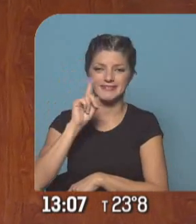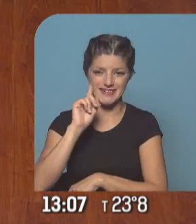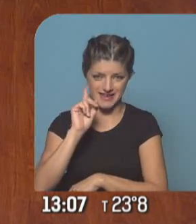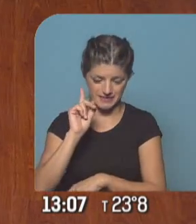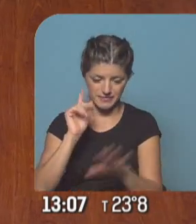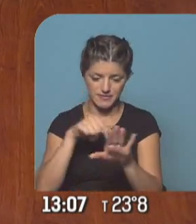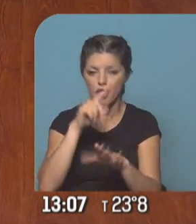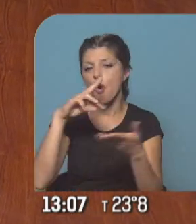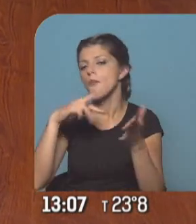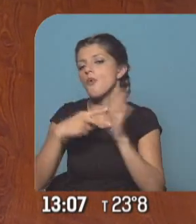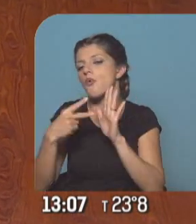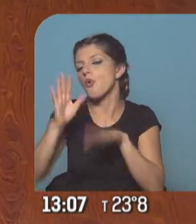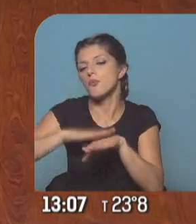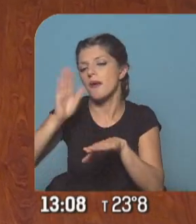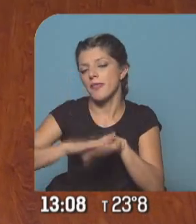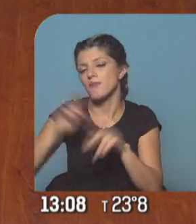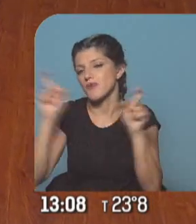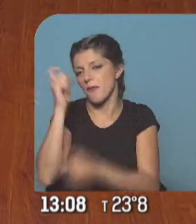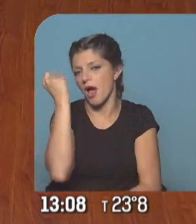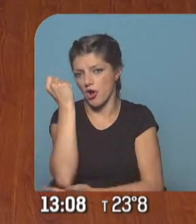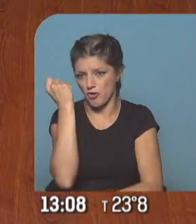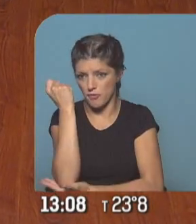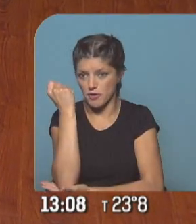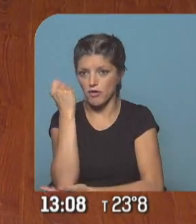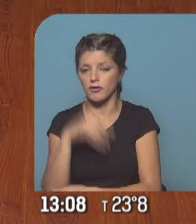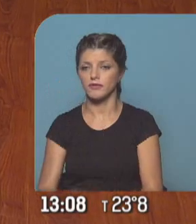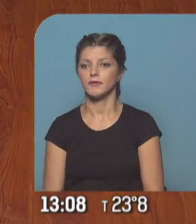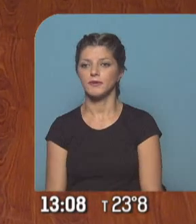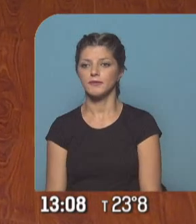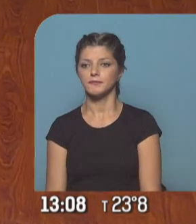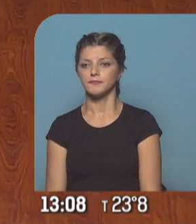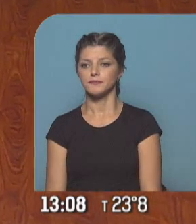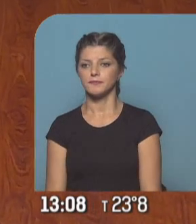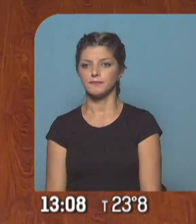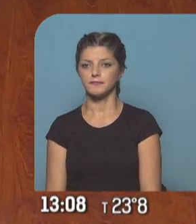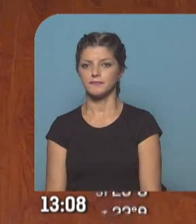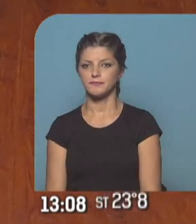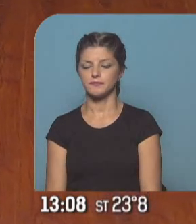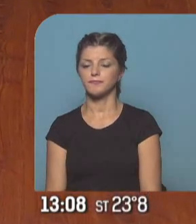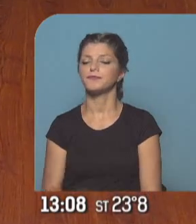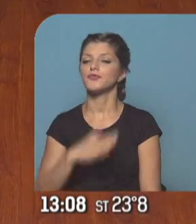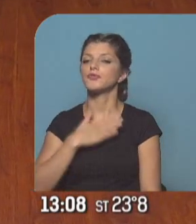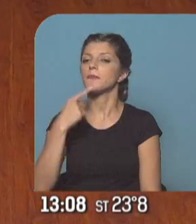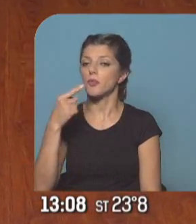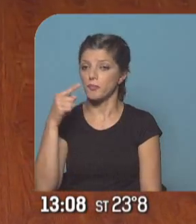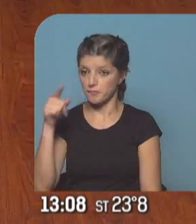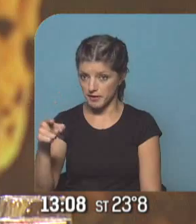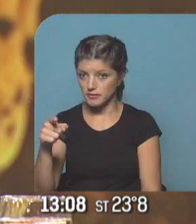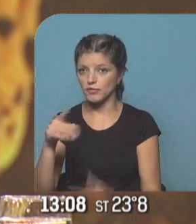referencia justamente a lo que mencionabas, ¿no? Al bloque de legisladores ligados a la actividad